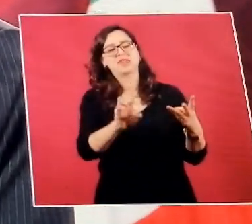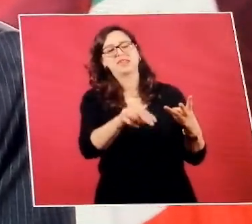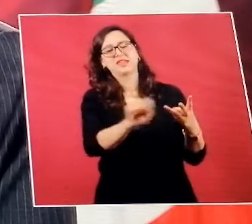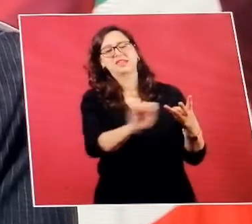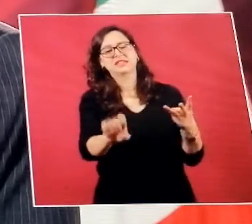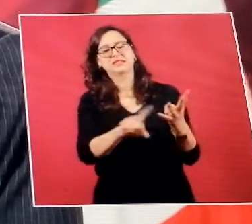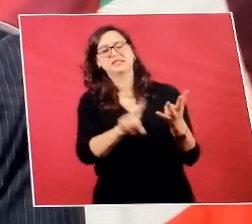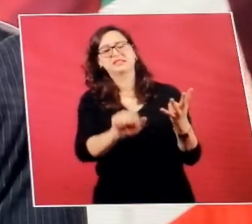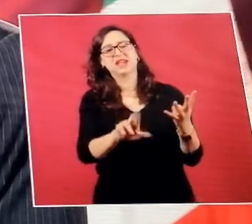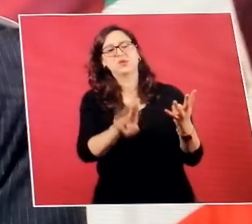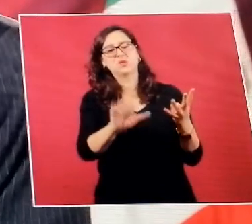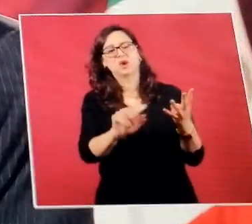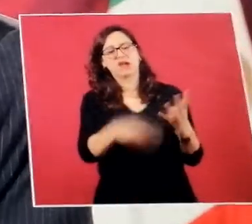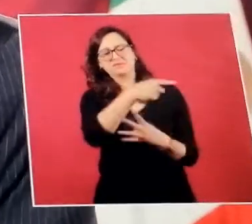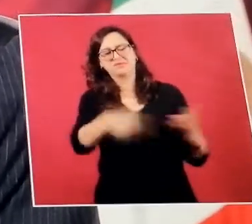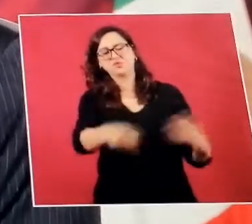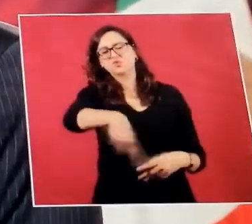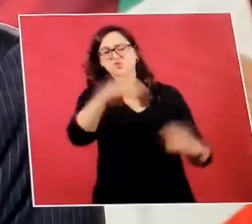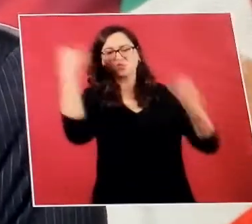Sarucán y